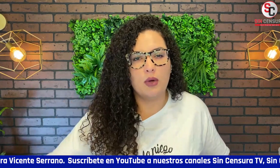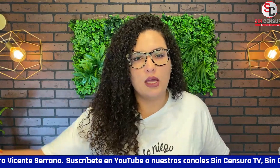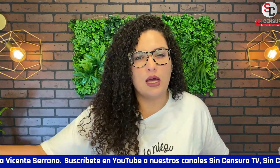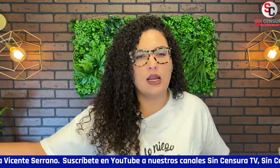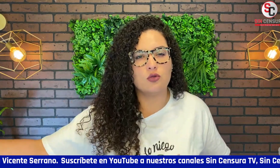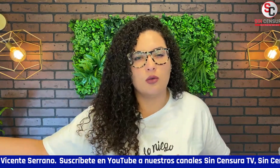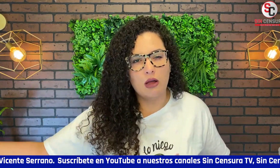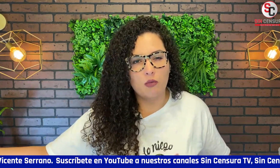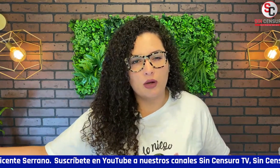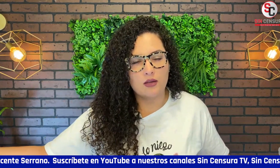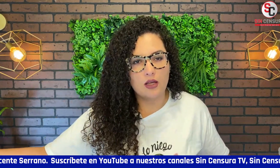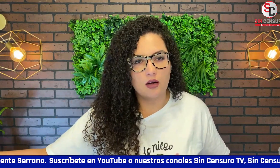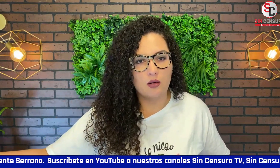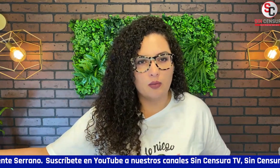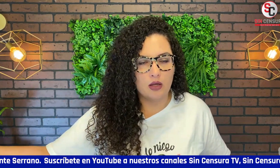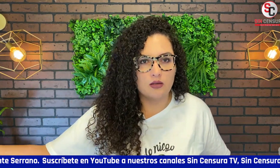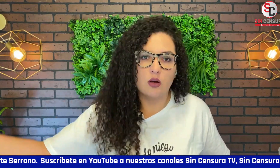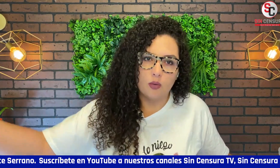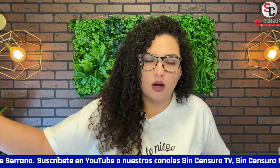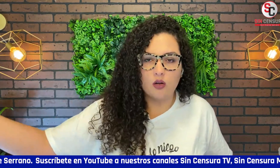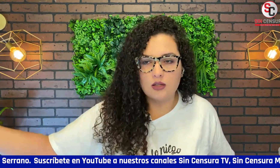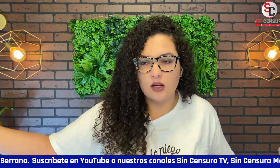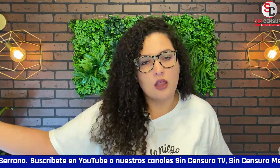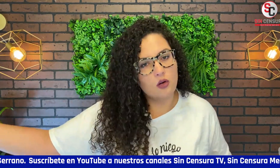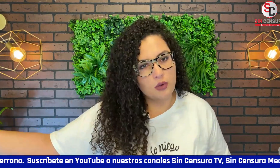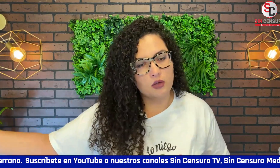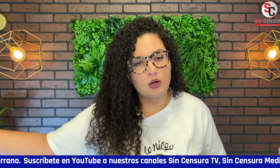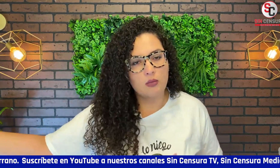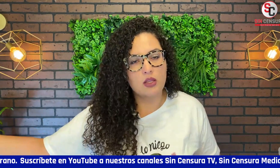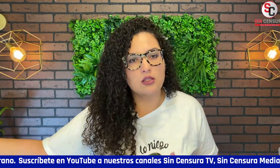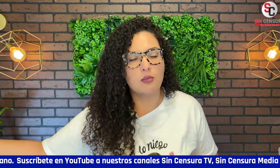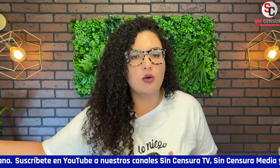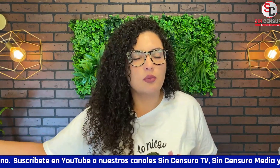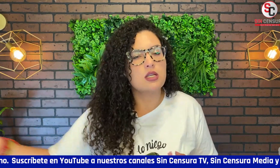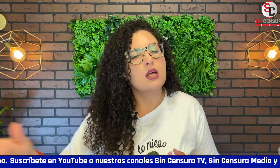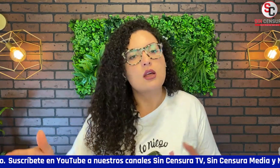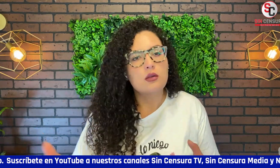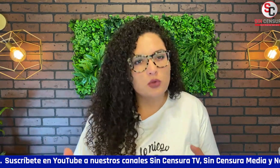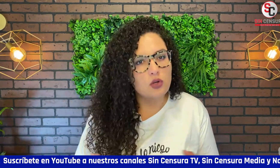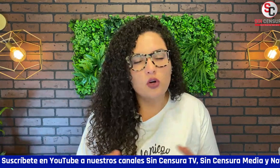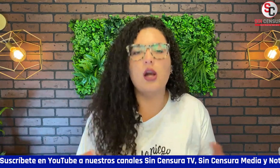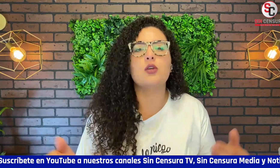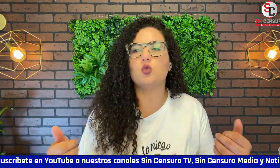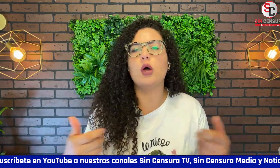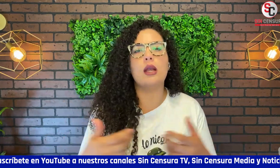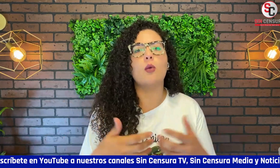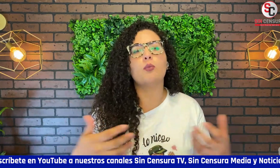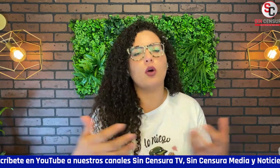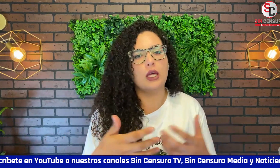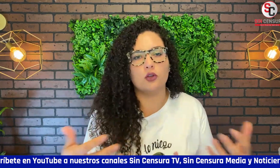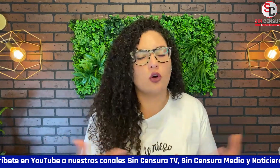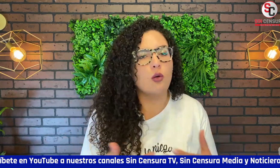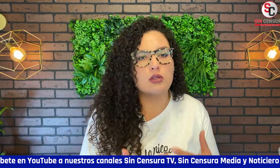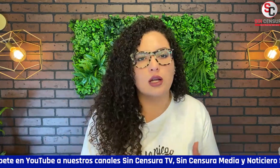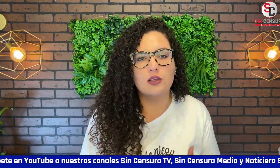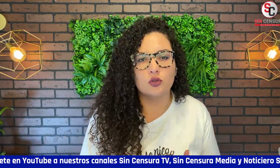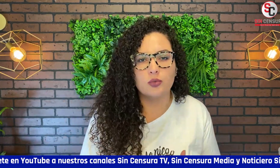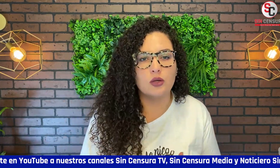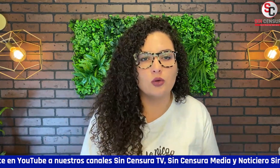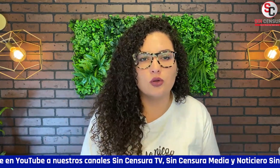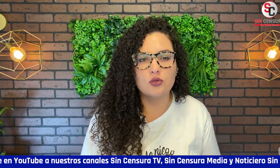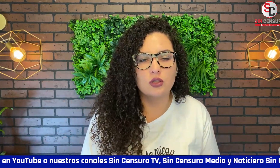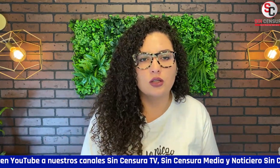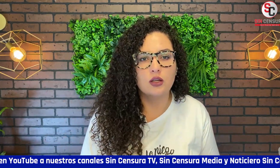la campaña a él y a su hermano para ser gobernador y senador, particularmente de Tamaulipas. ¿No les suena un poquito cómo están